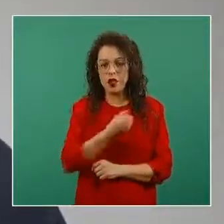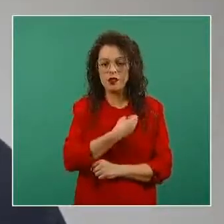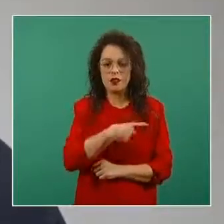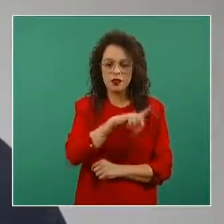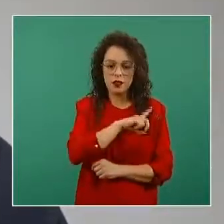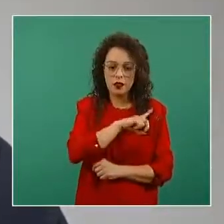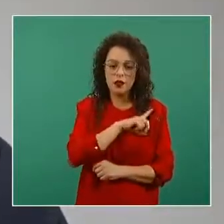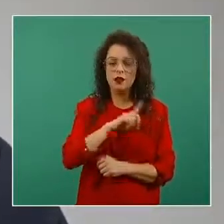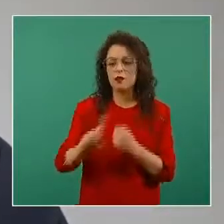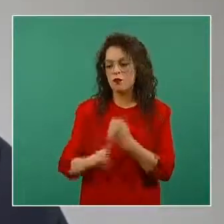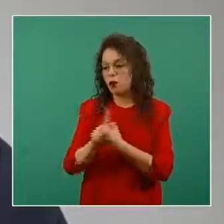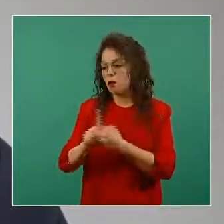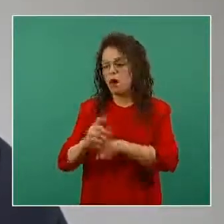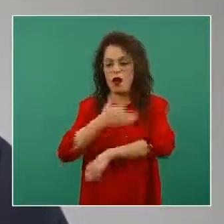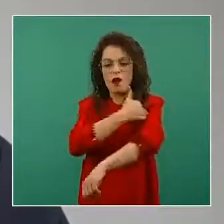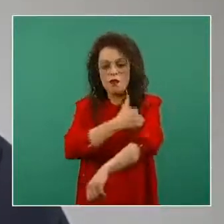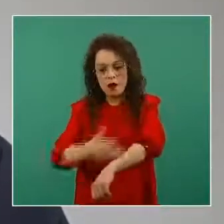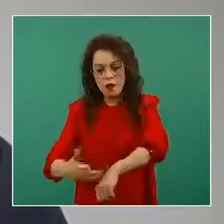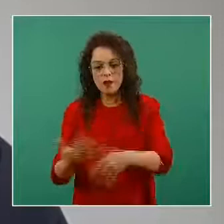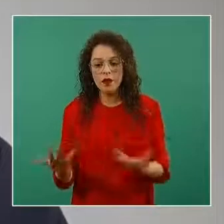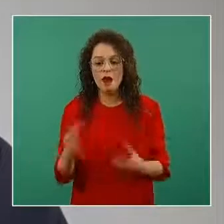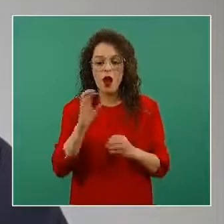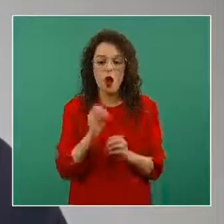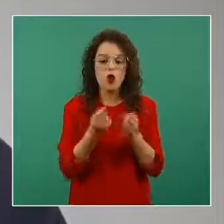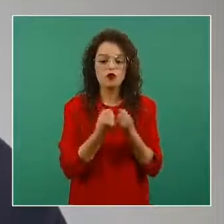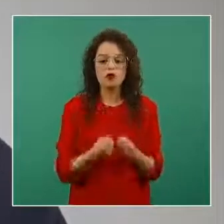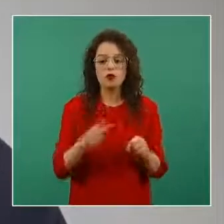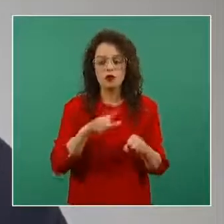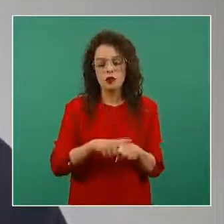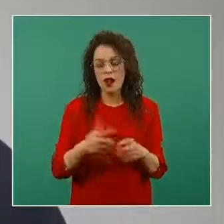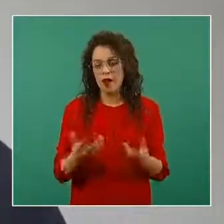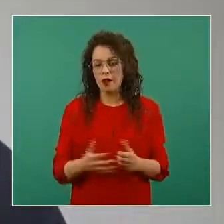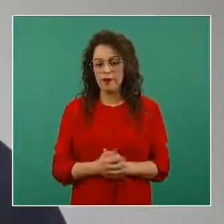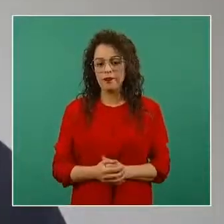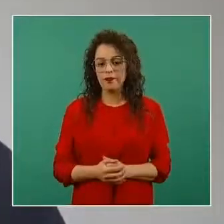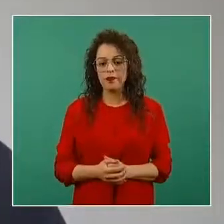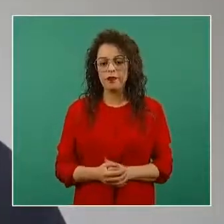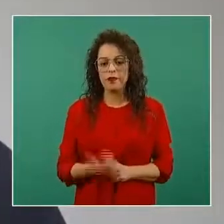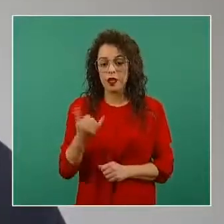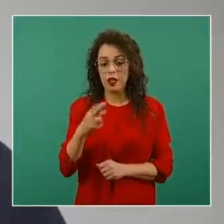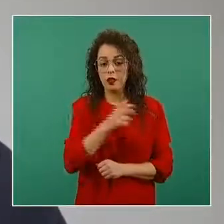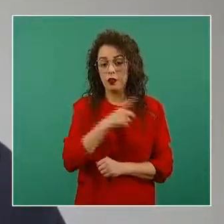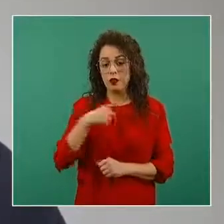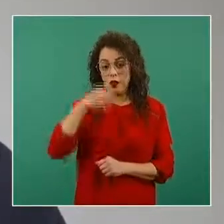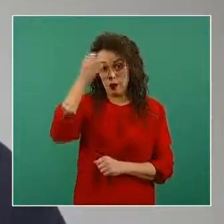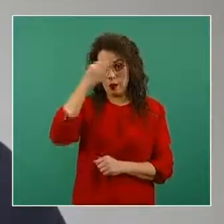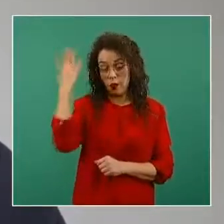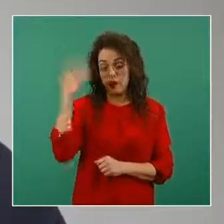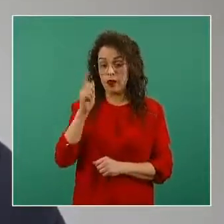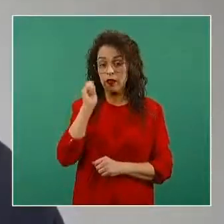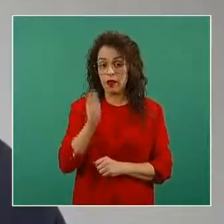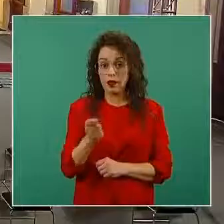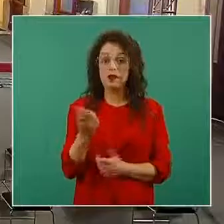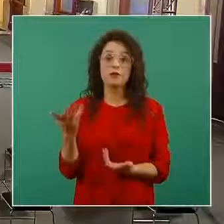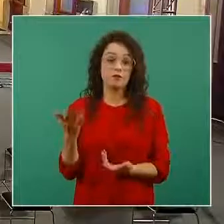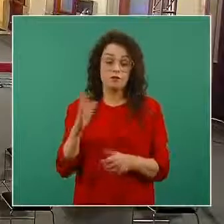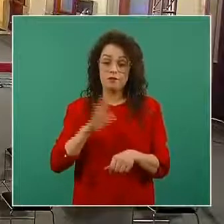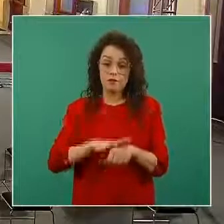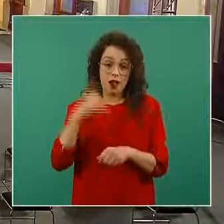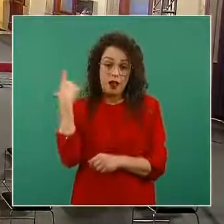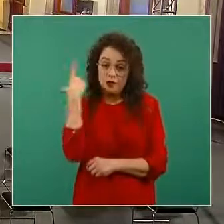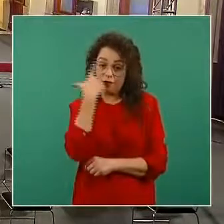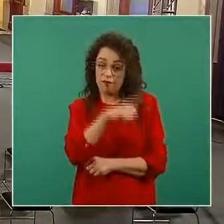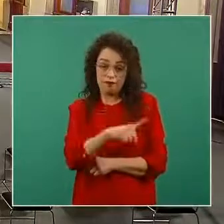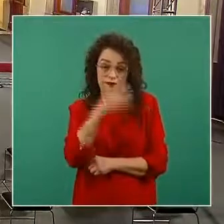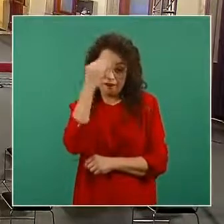lo familiar y en lo social, sin olvidar la más grande y peor de las afectaciones, que es precisamente la muerte a